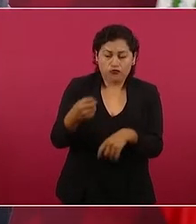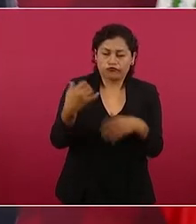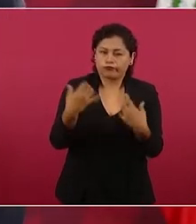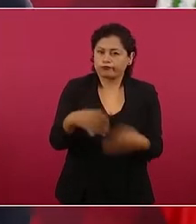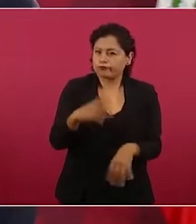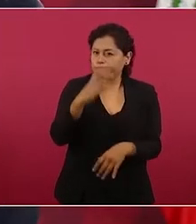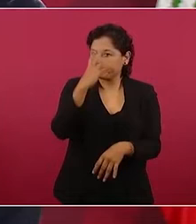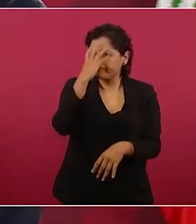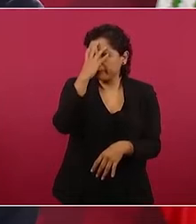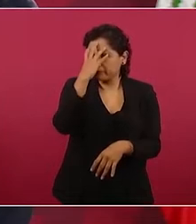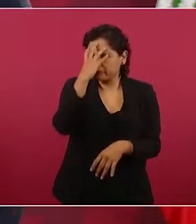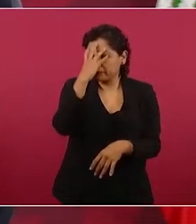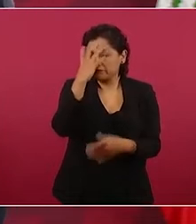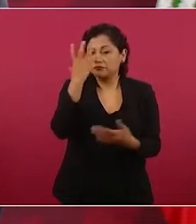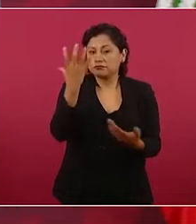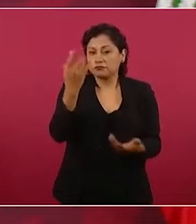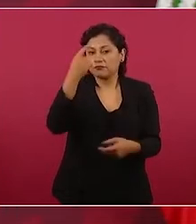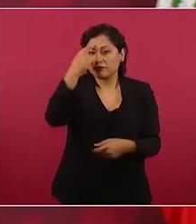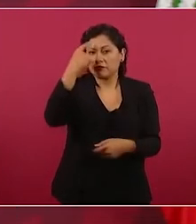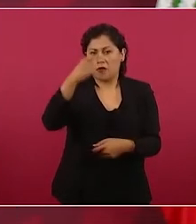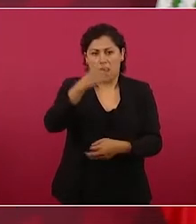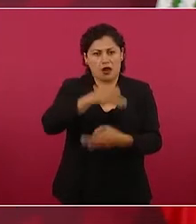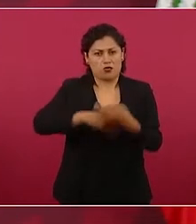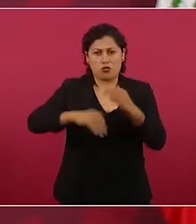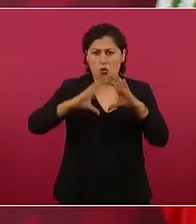para el mundo,